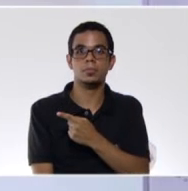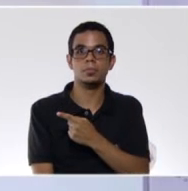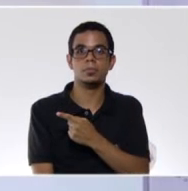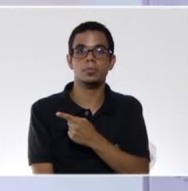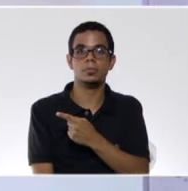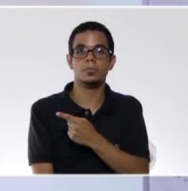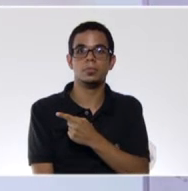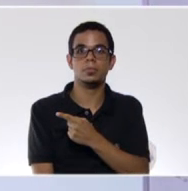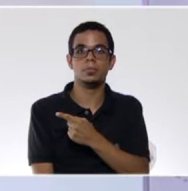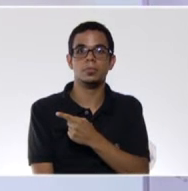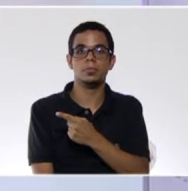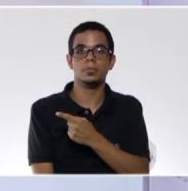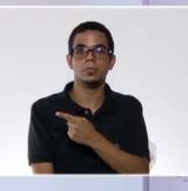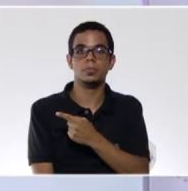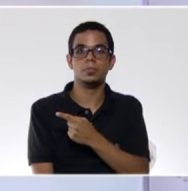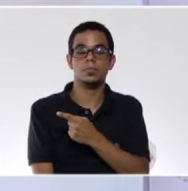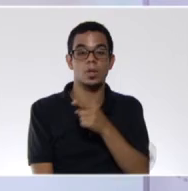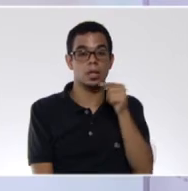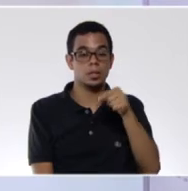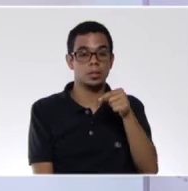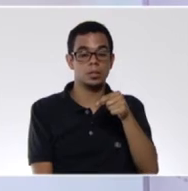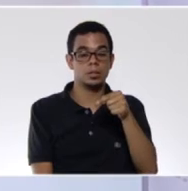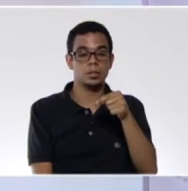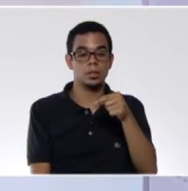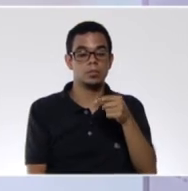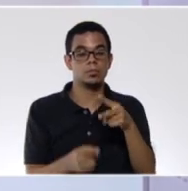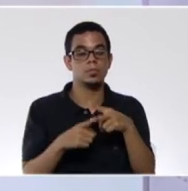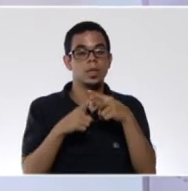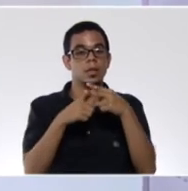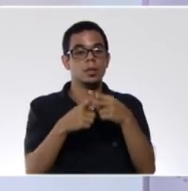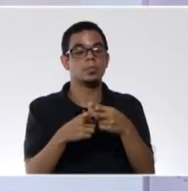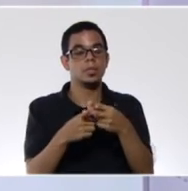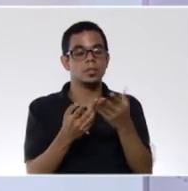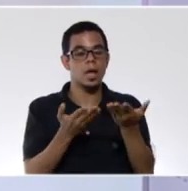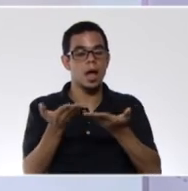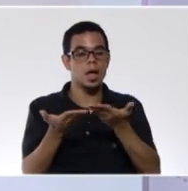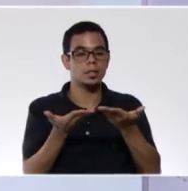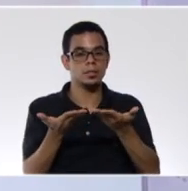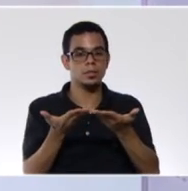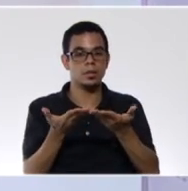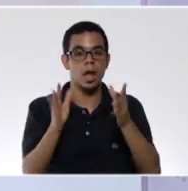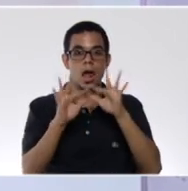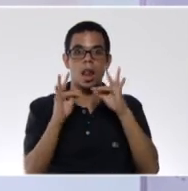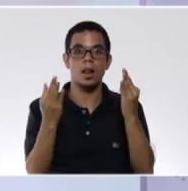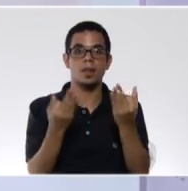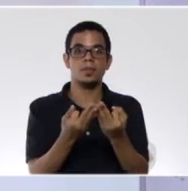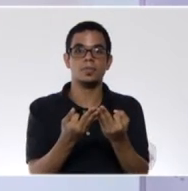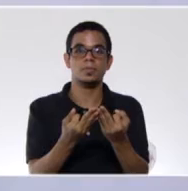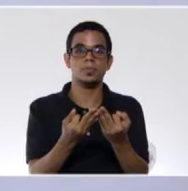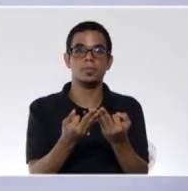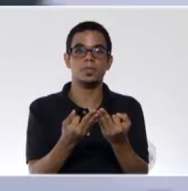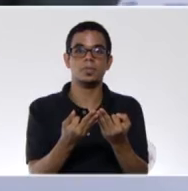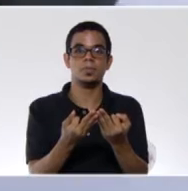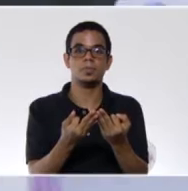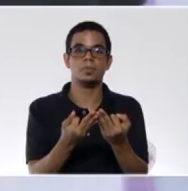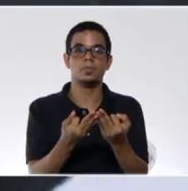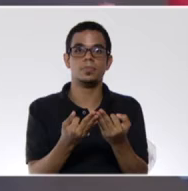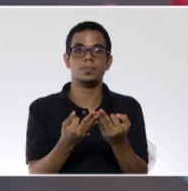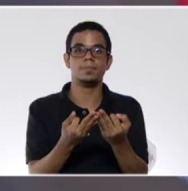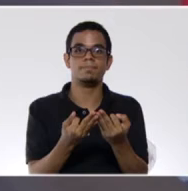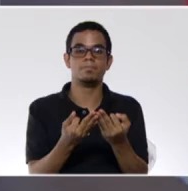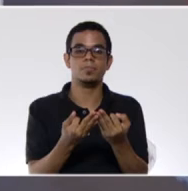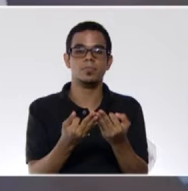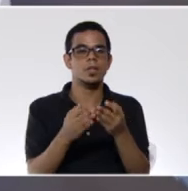En este programa se le presta el servicio a la familia. De